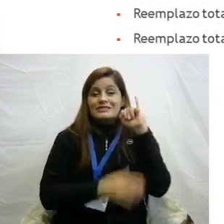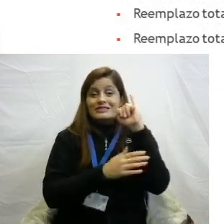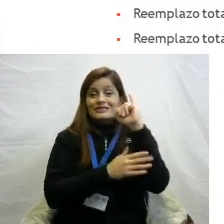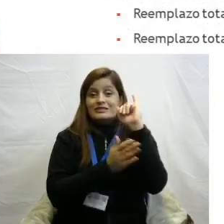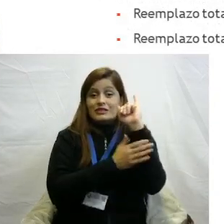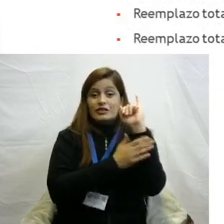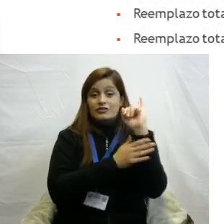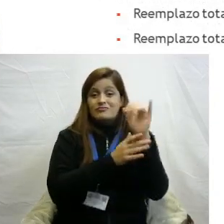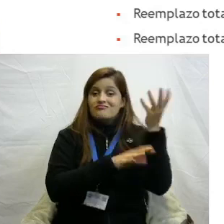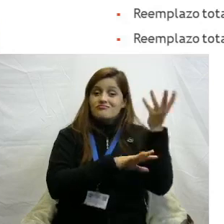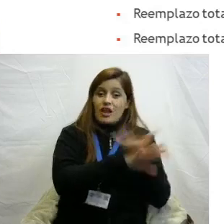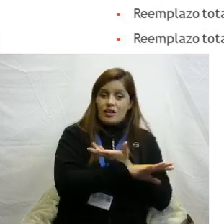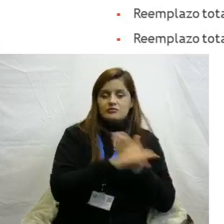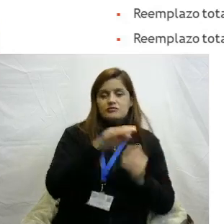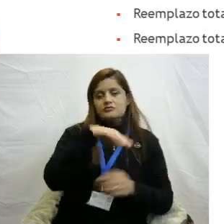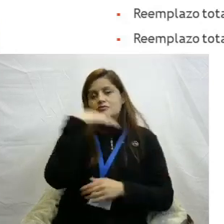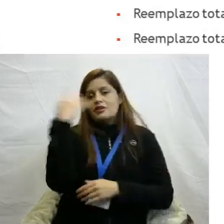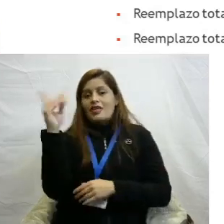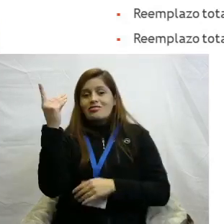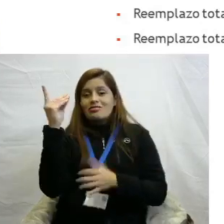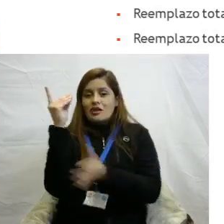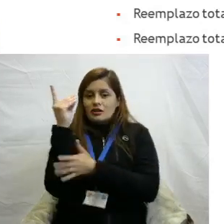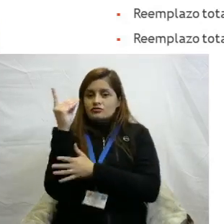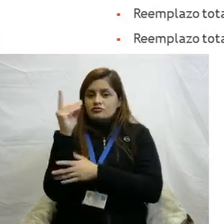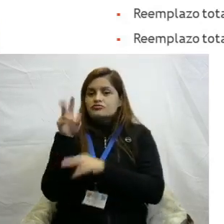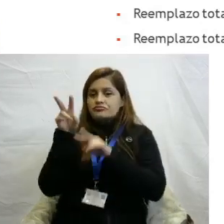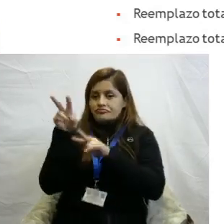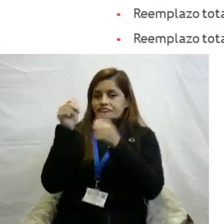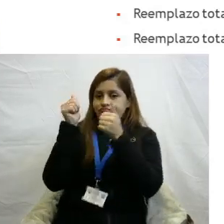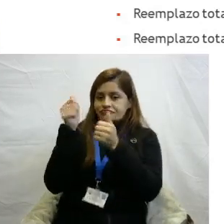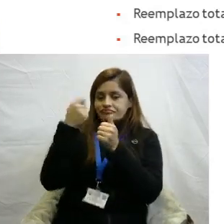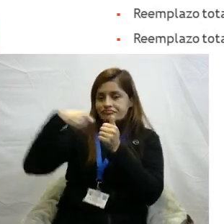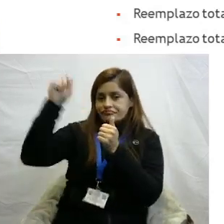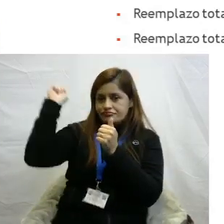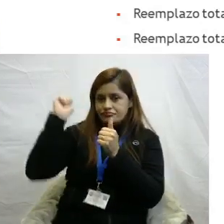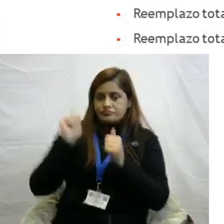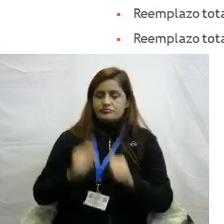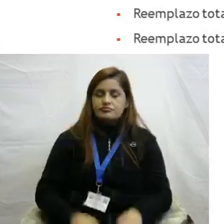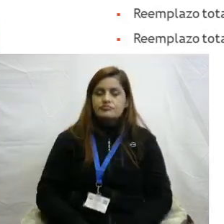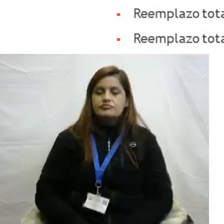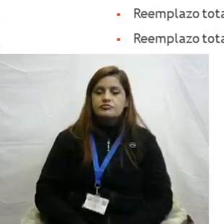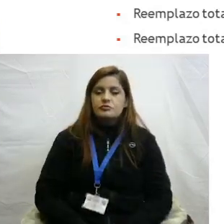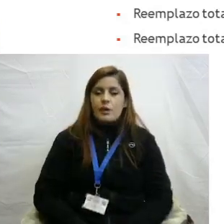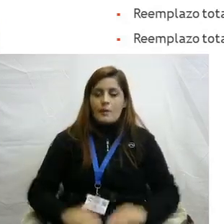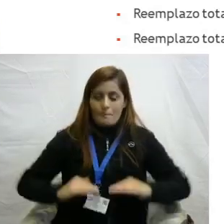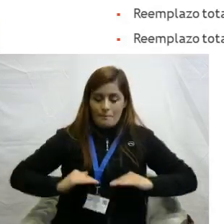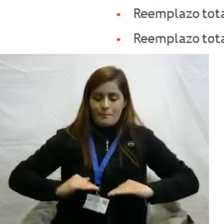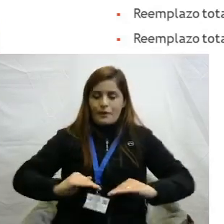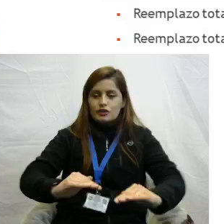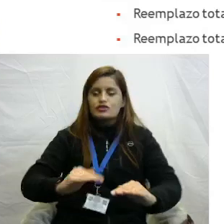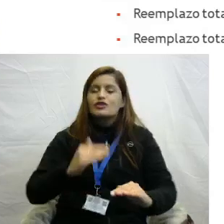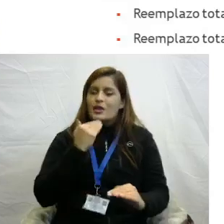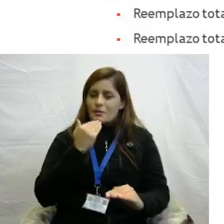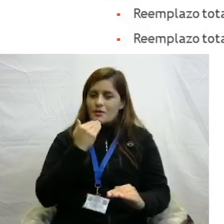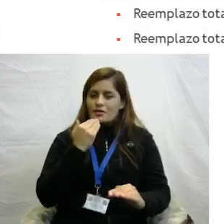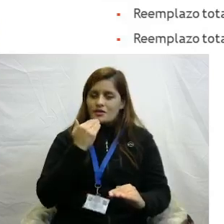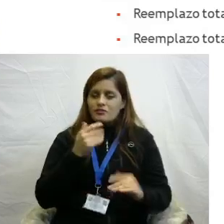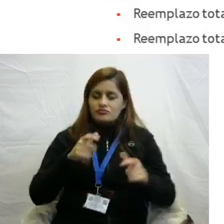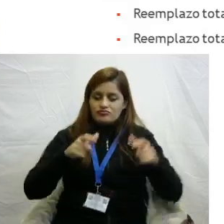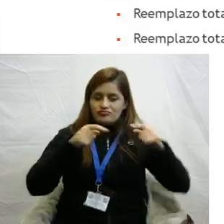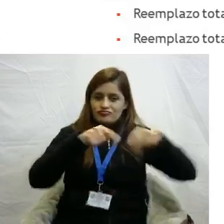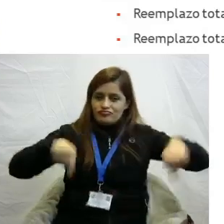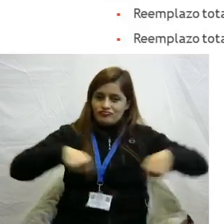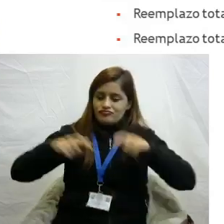al lado derecho cómo podría proyectarse. Los pisos, intervenirlos completamente, instalación también de piso